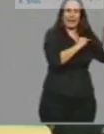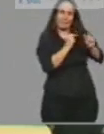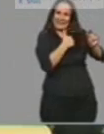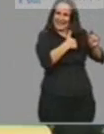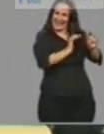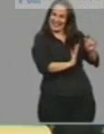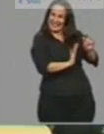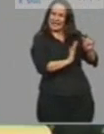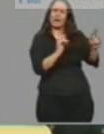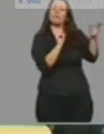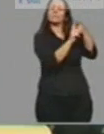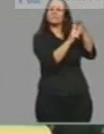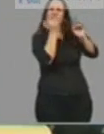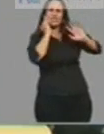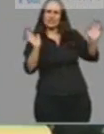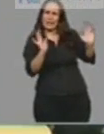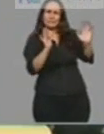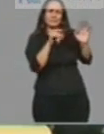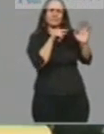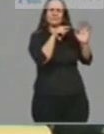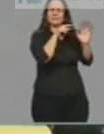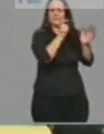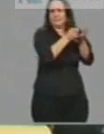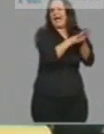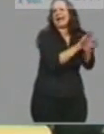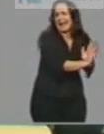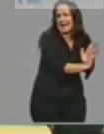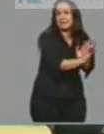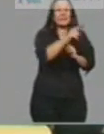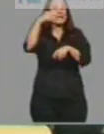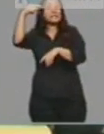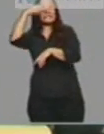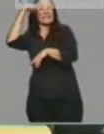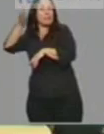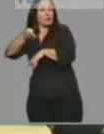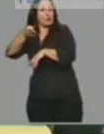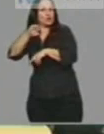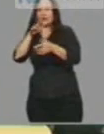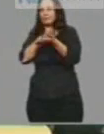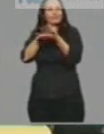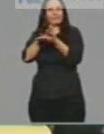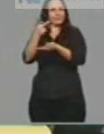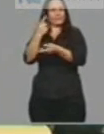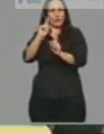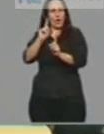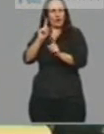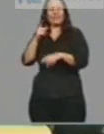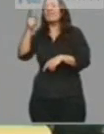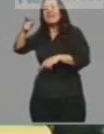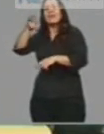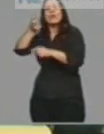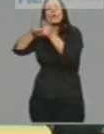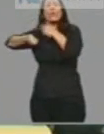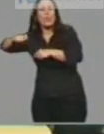un 7% no arregló, pero solamente están haciendo juicio en Nueva York y han